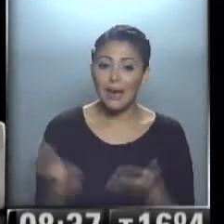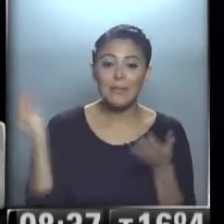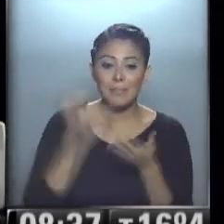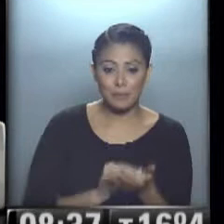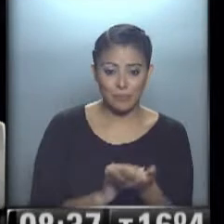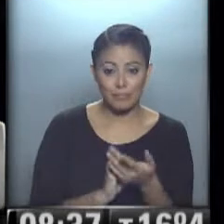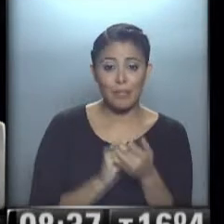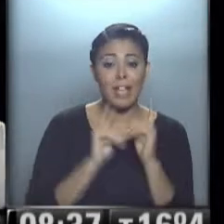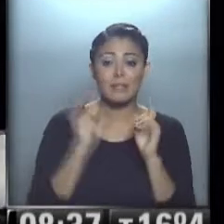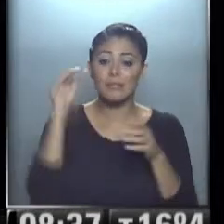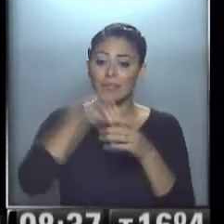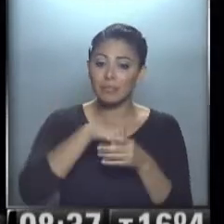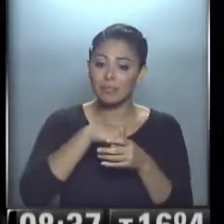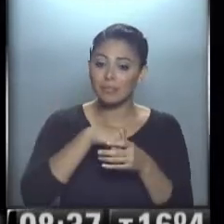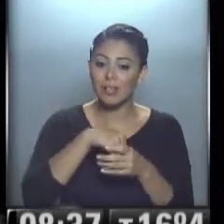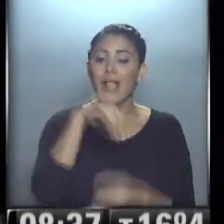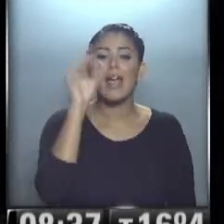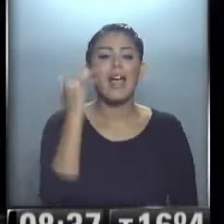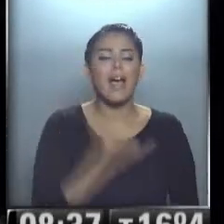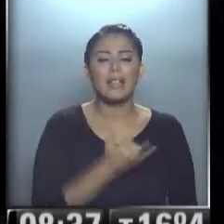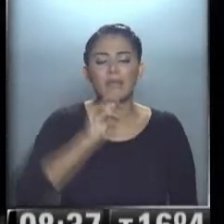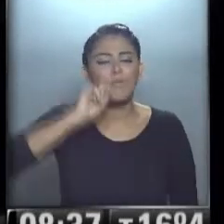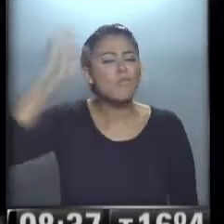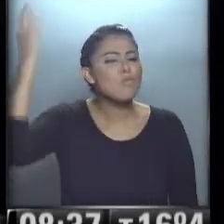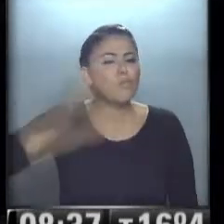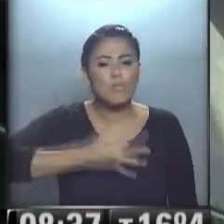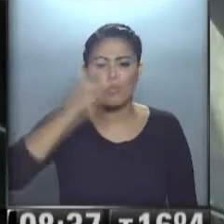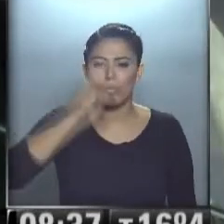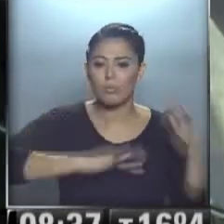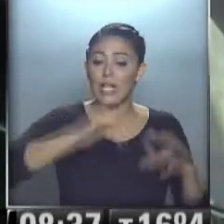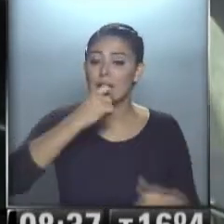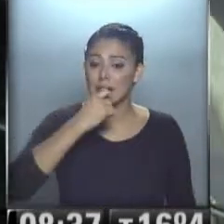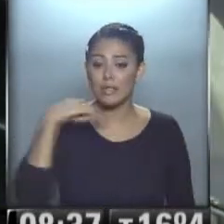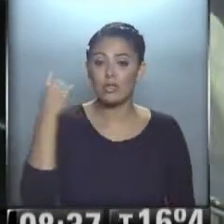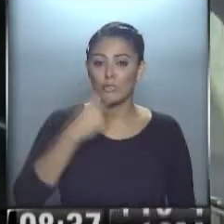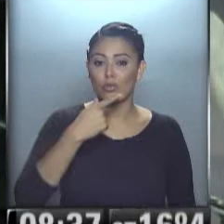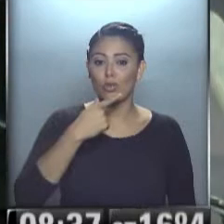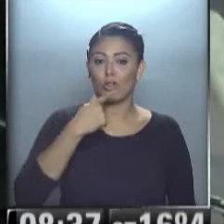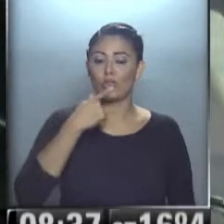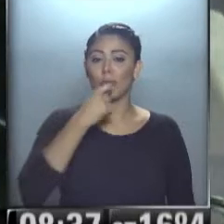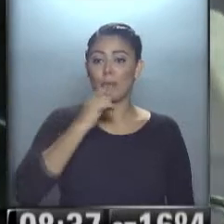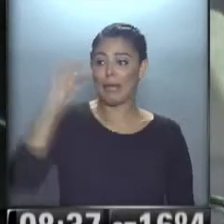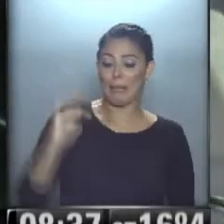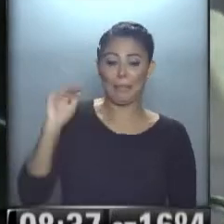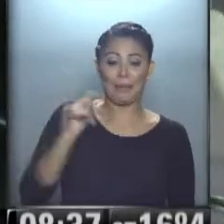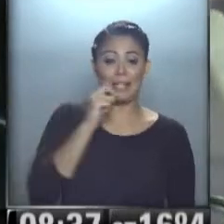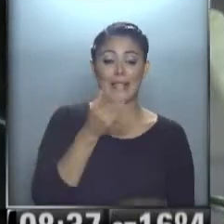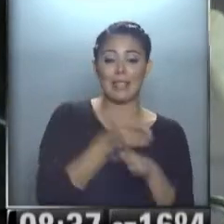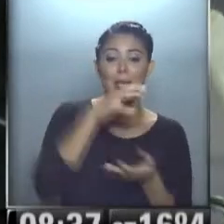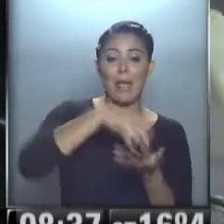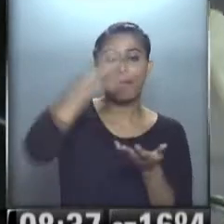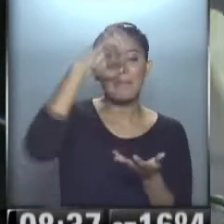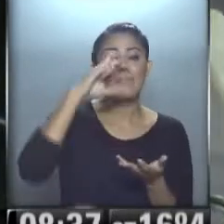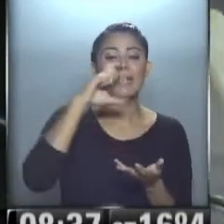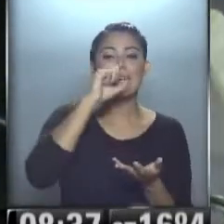poco, y en la misma bolsa agrego que tiene muy buen desnivel. A los que no nos sobran centímetros como a mí, ir al Teatro Picadero